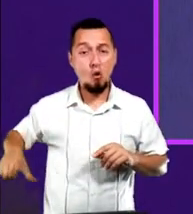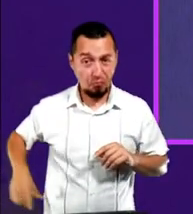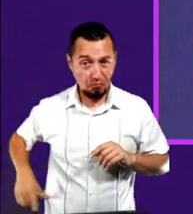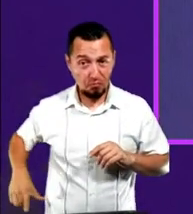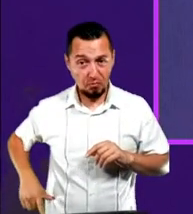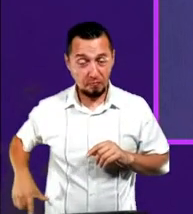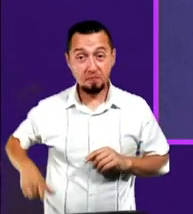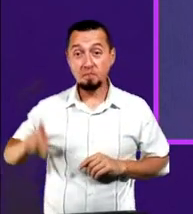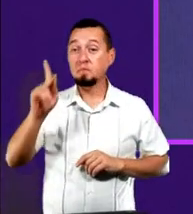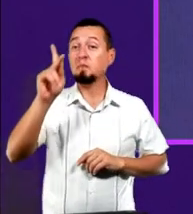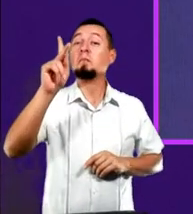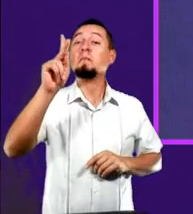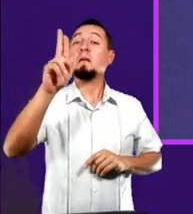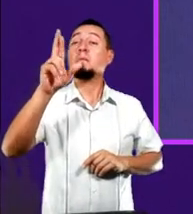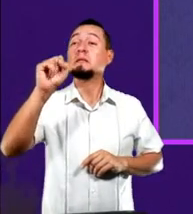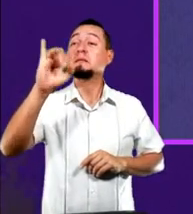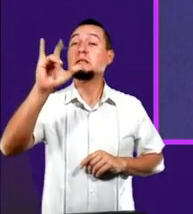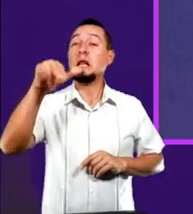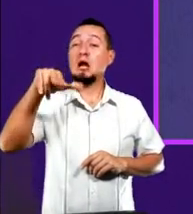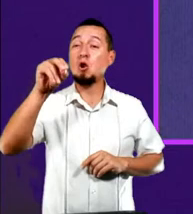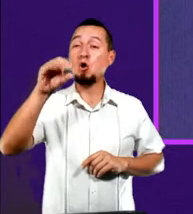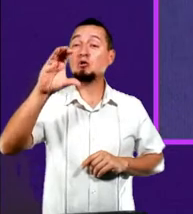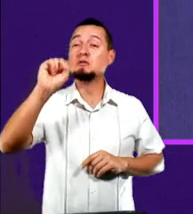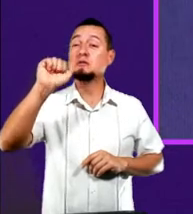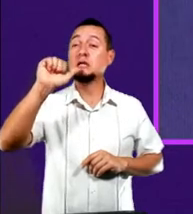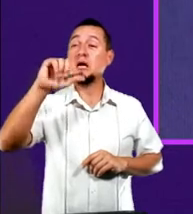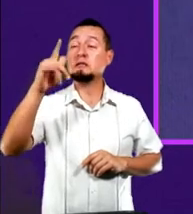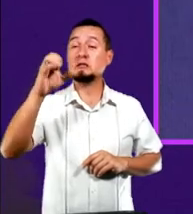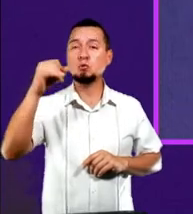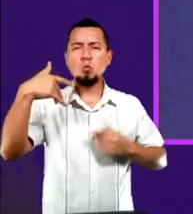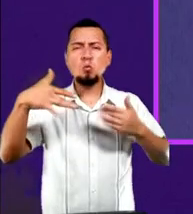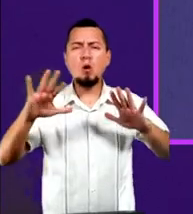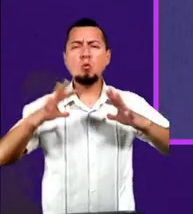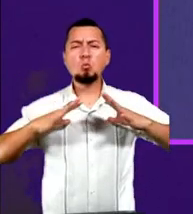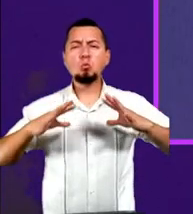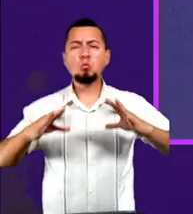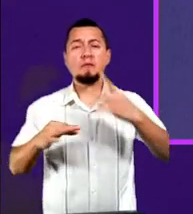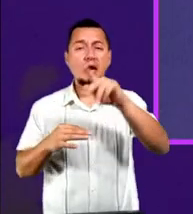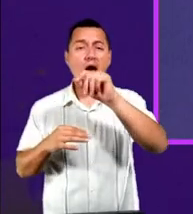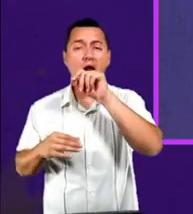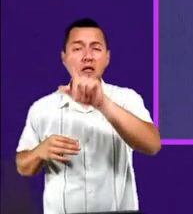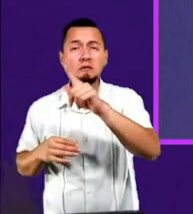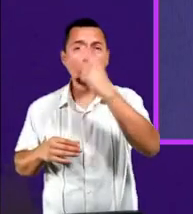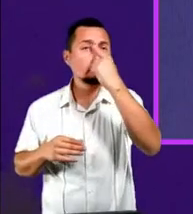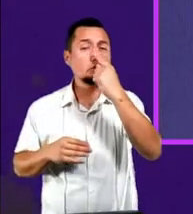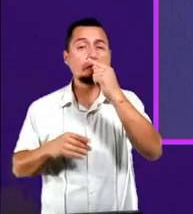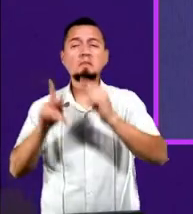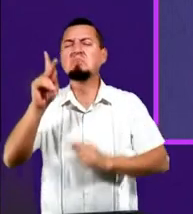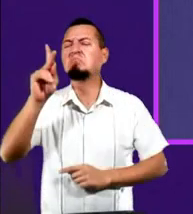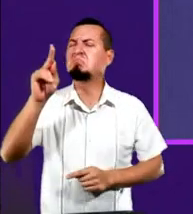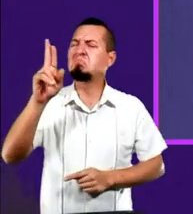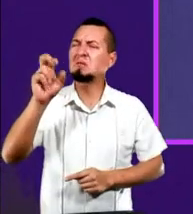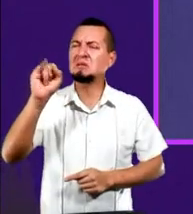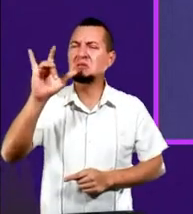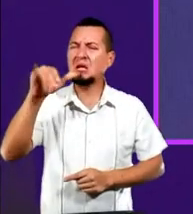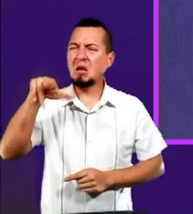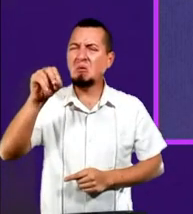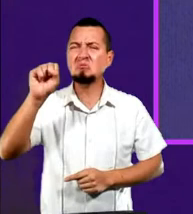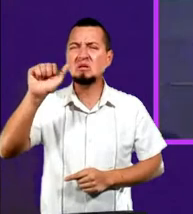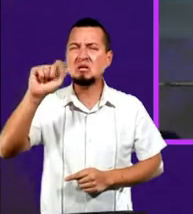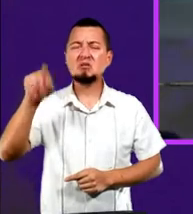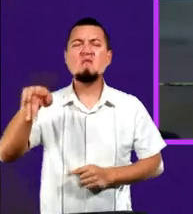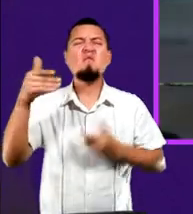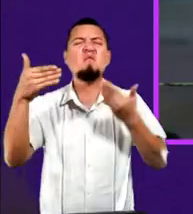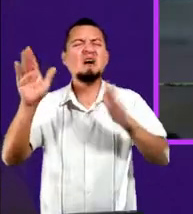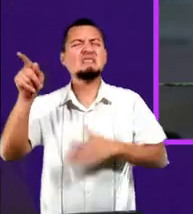padre fundador de Jalisco. ¿Quién es Prisciliano Sánchez? Él fue el alma del